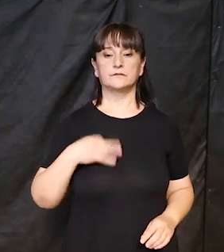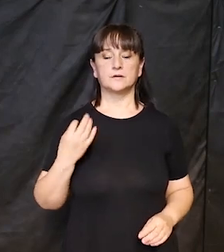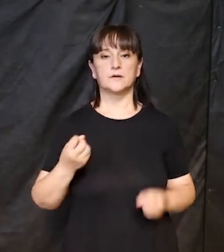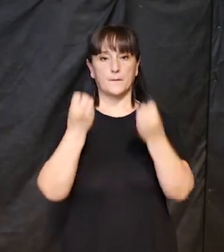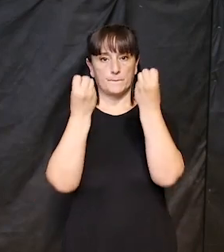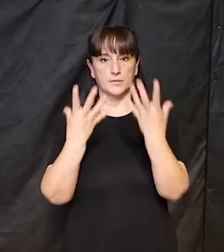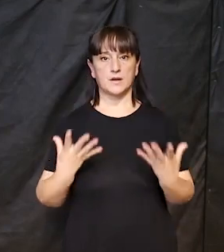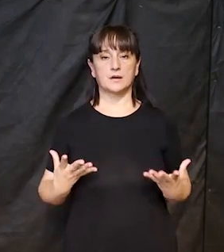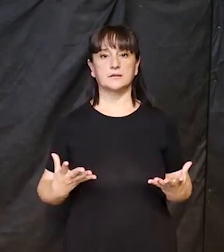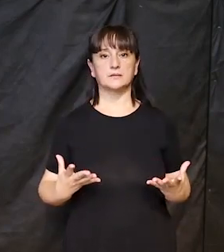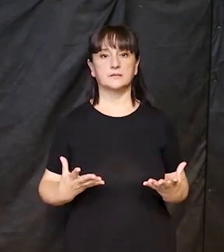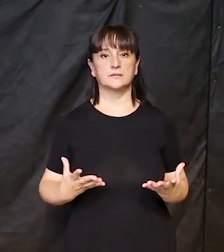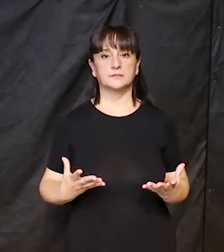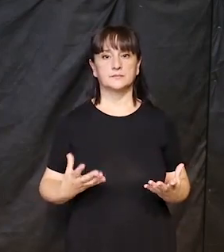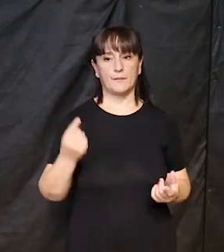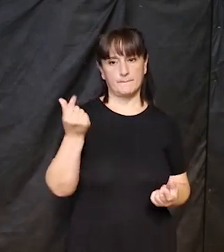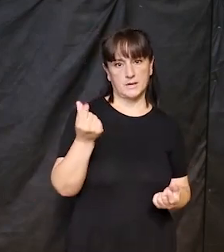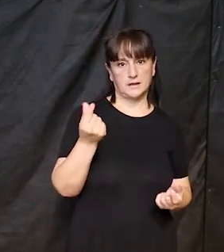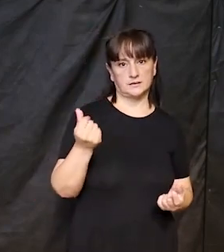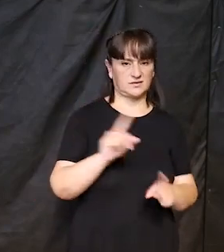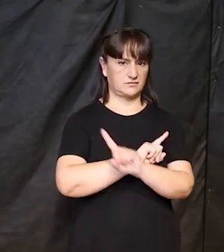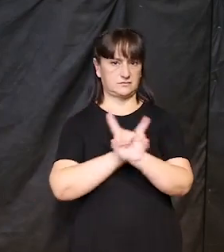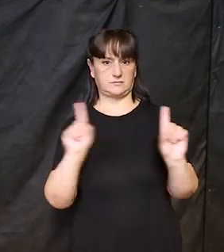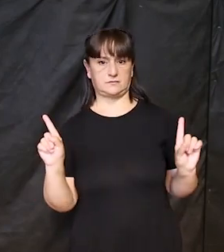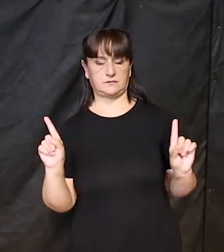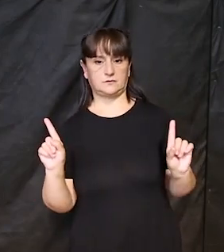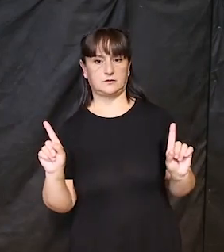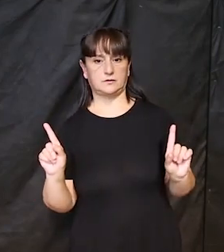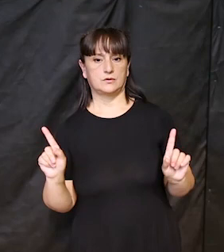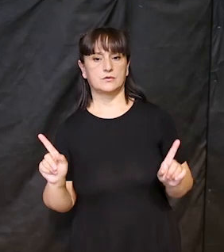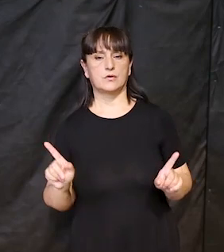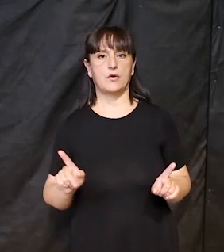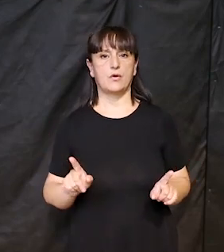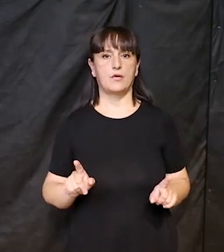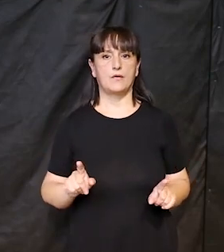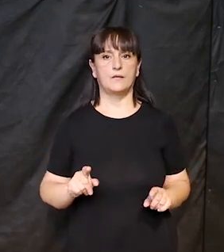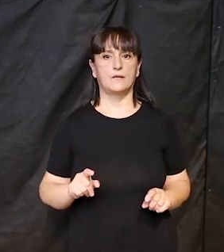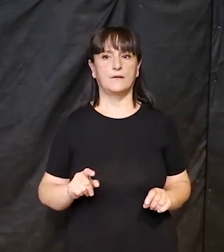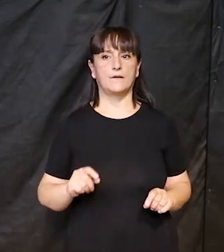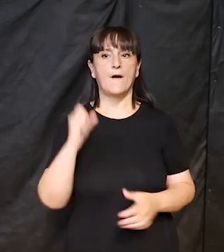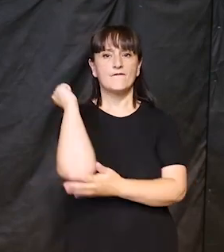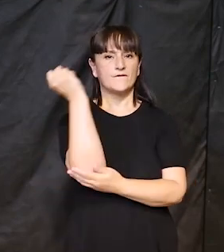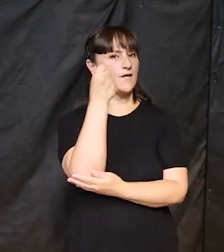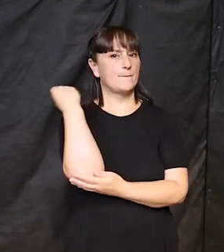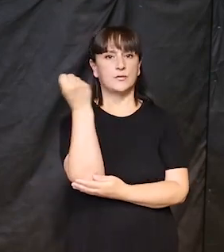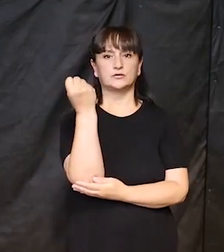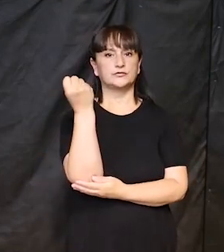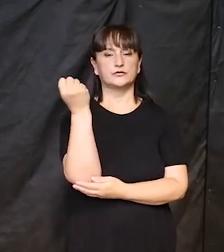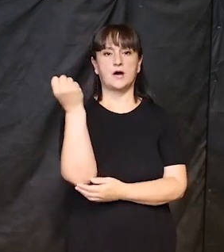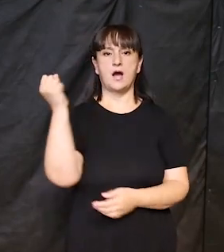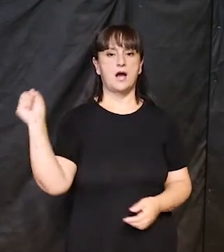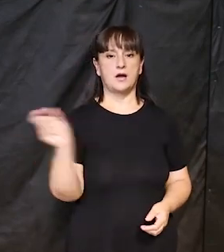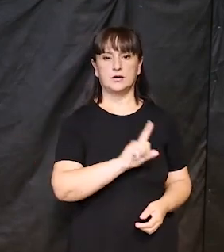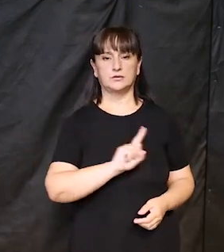importante vivirlo bien y vivir la vida bien no significa tener mucho dinero no tiene que ver con ser una